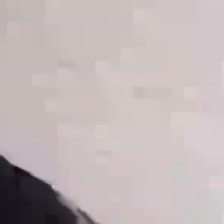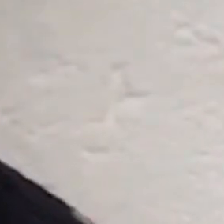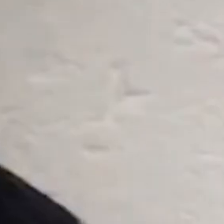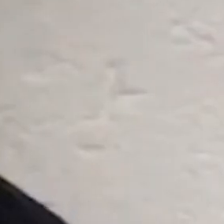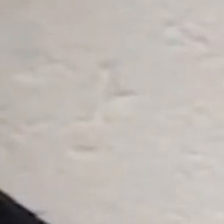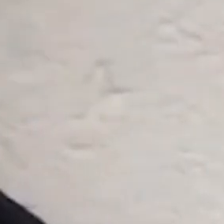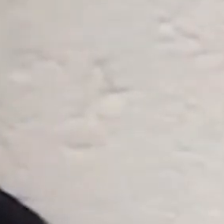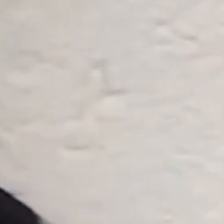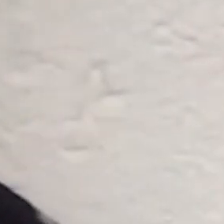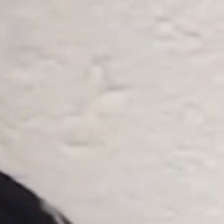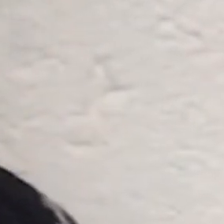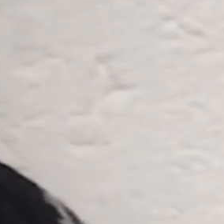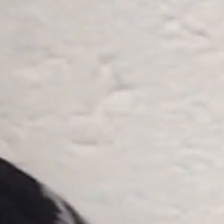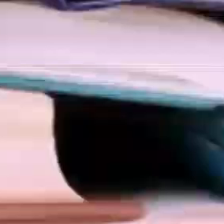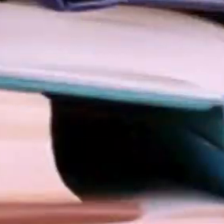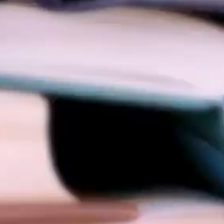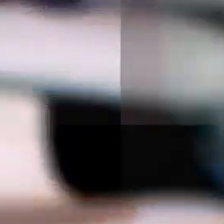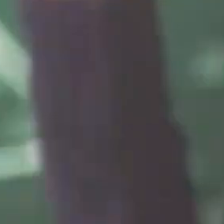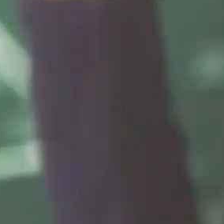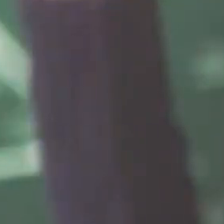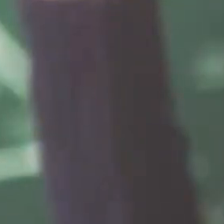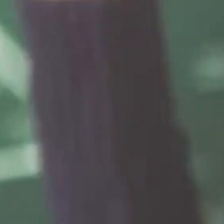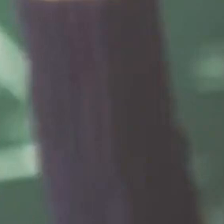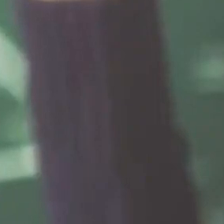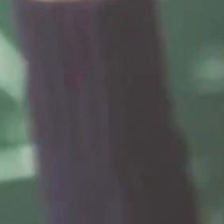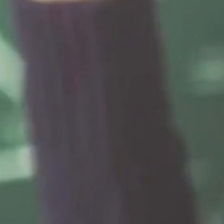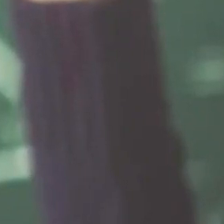lógico y no estaba